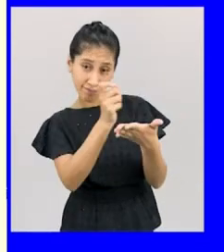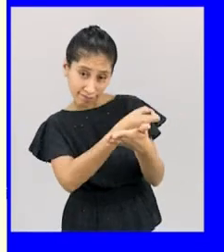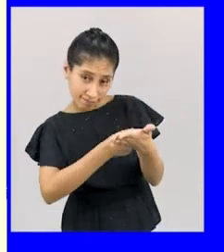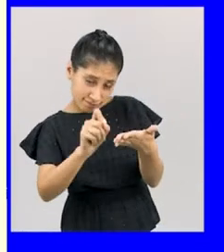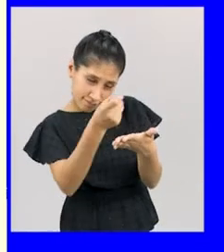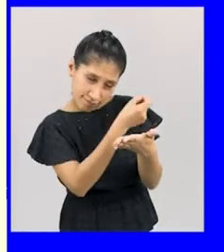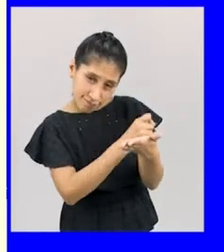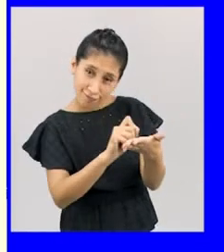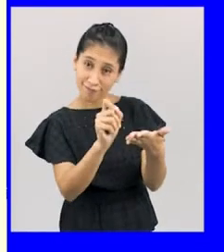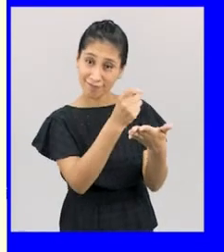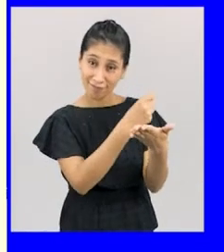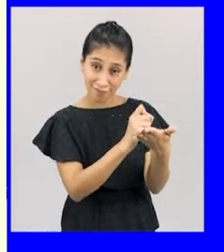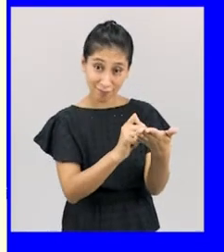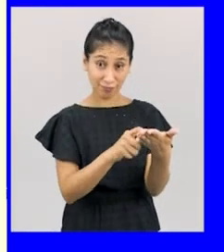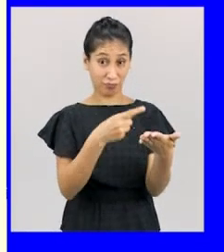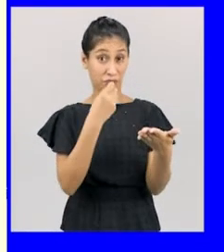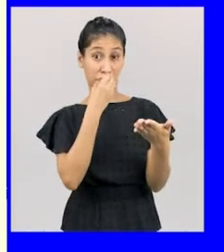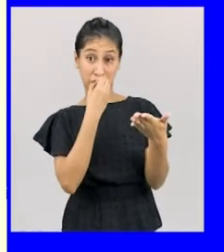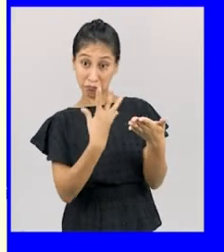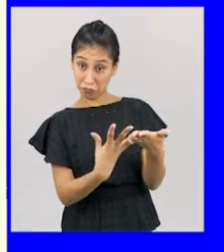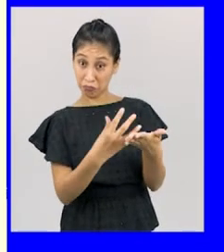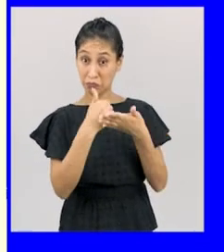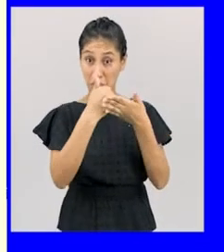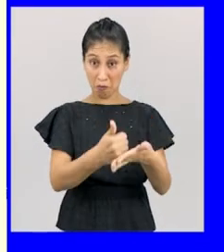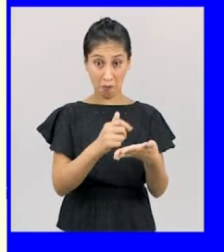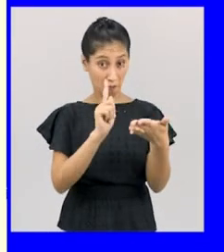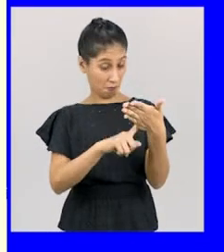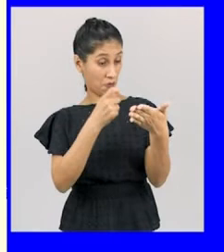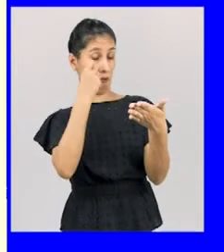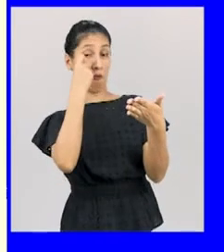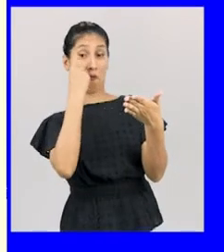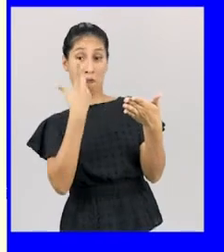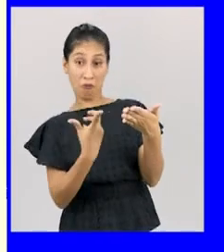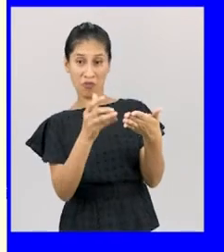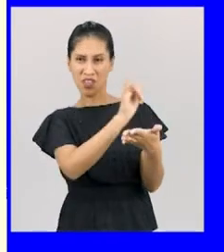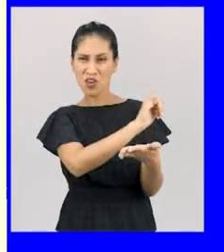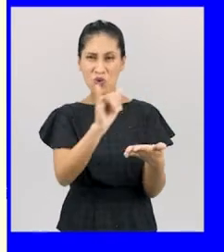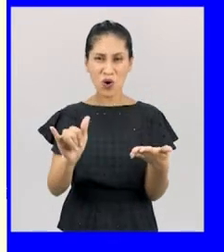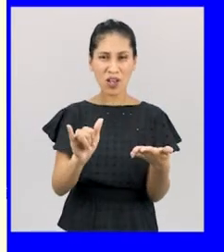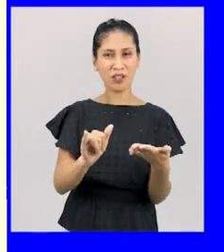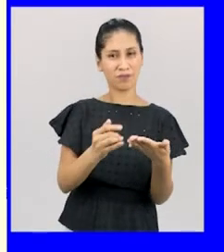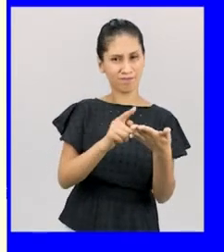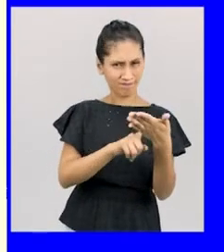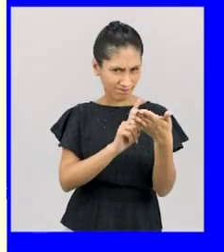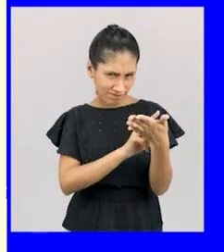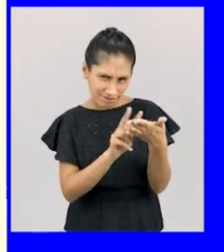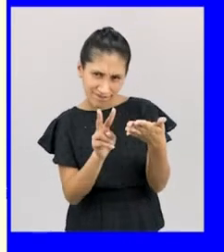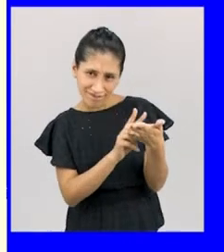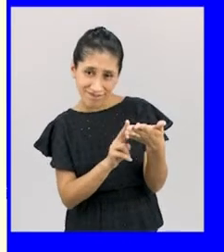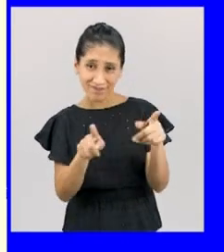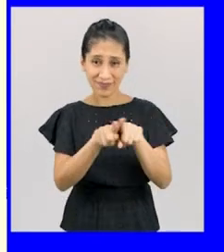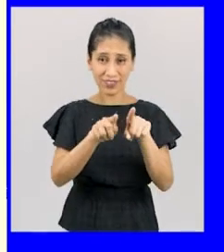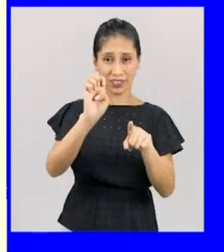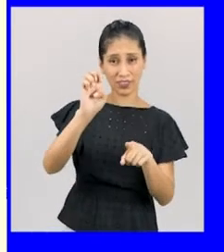fermentación y engendran continuamente nueva riqueza. Es como el hombre que abre una cuenta con interés. El erudito, como el